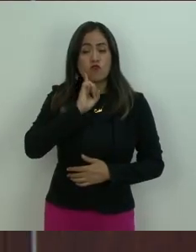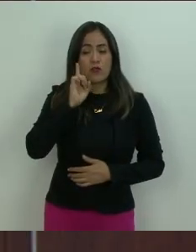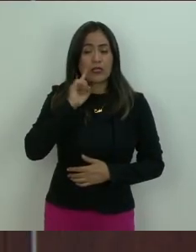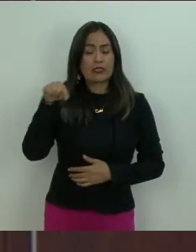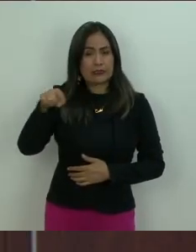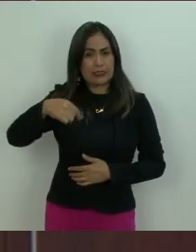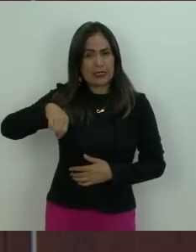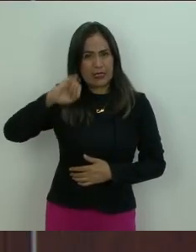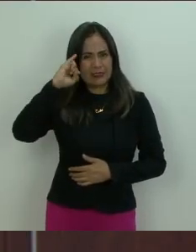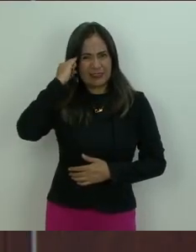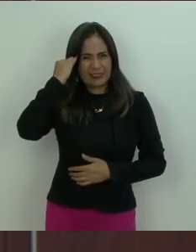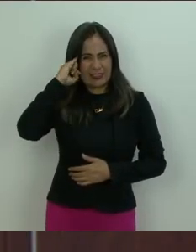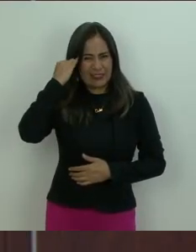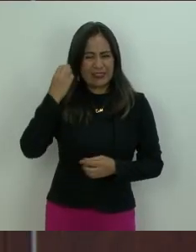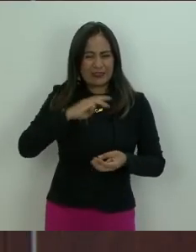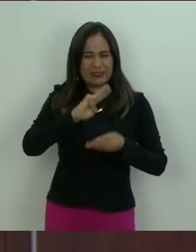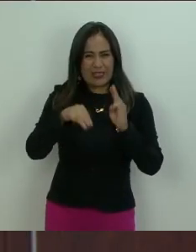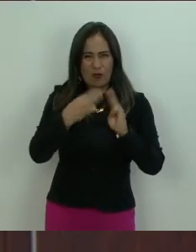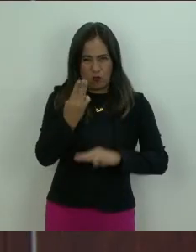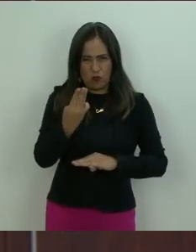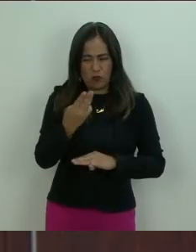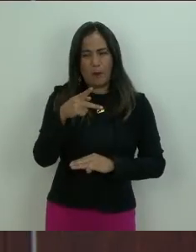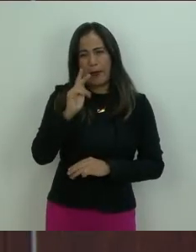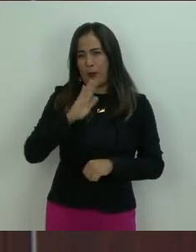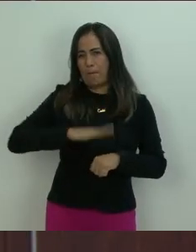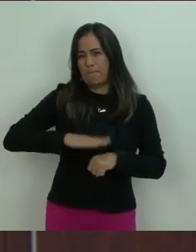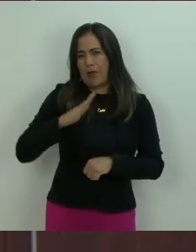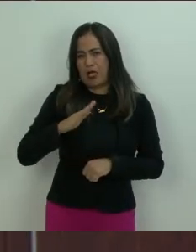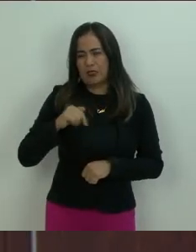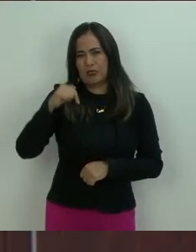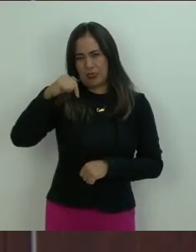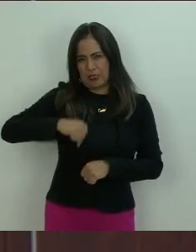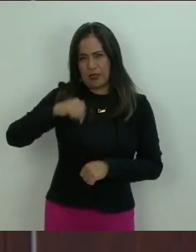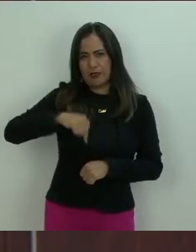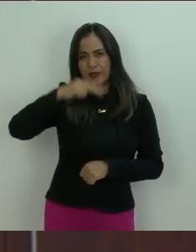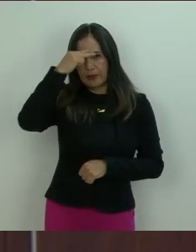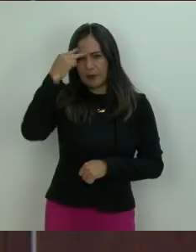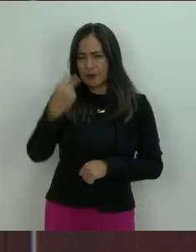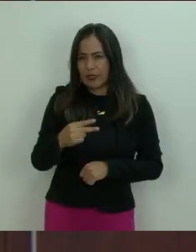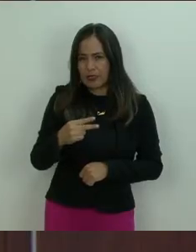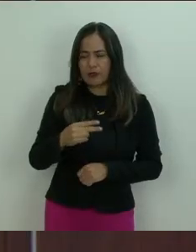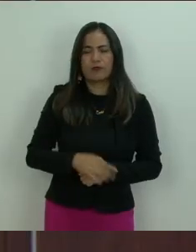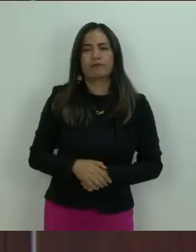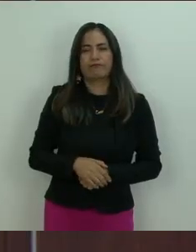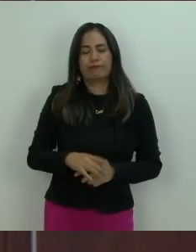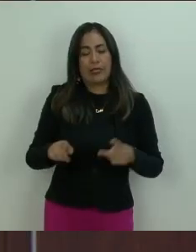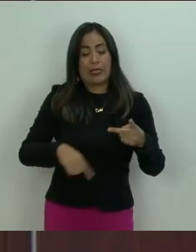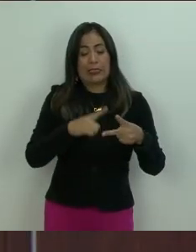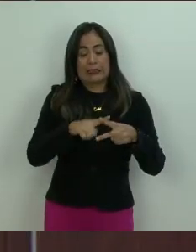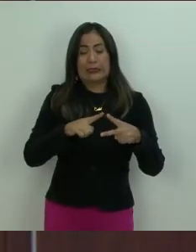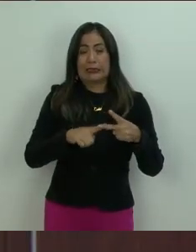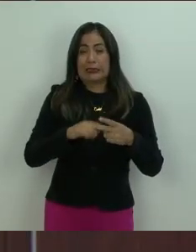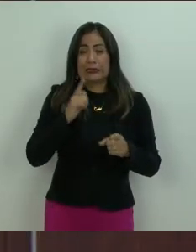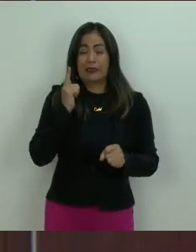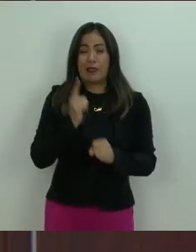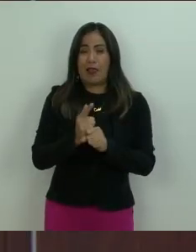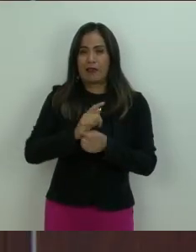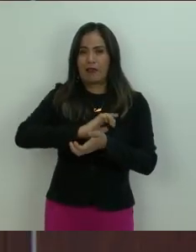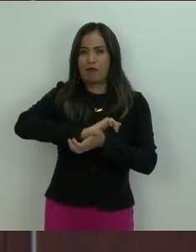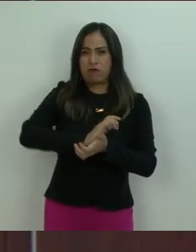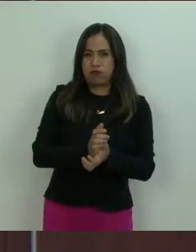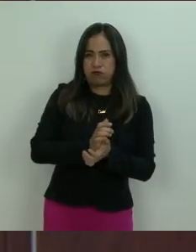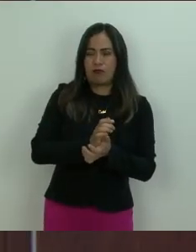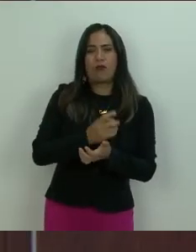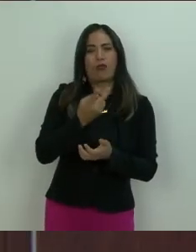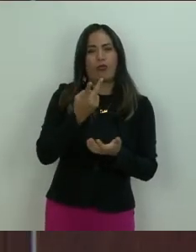indígenas en todo el mundo, pero particularmente en México. Y aquí se descubre una doble discriminación, ya no solo por